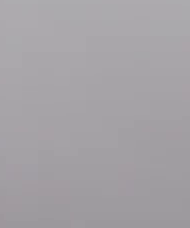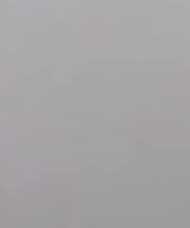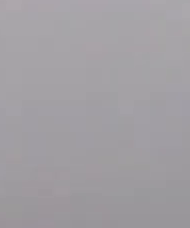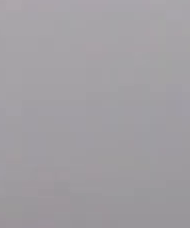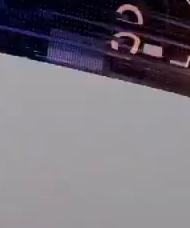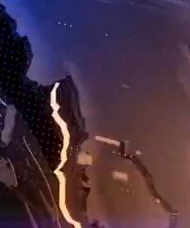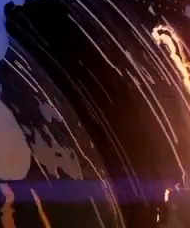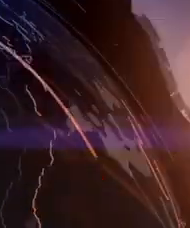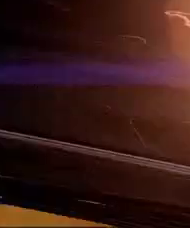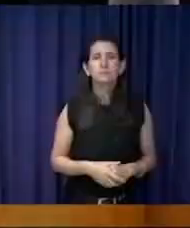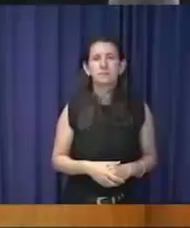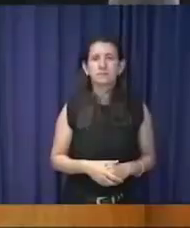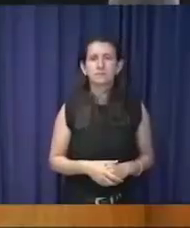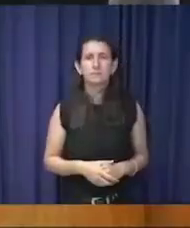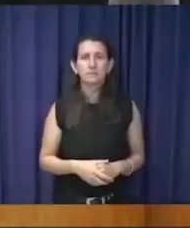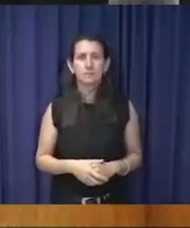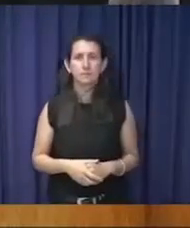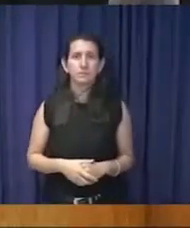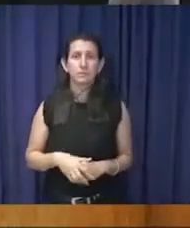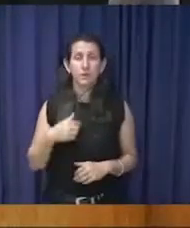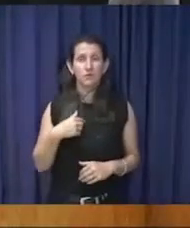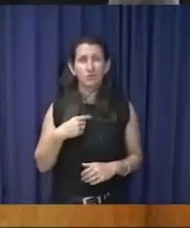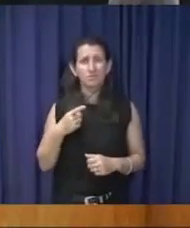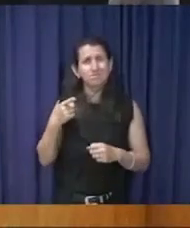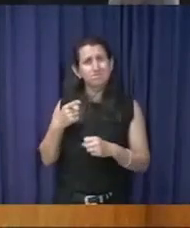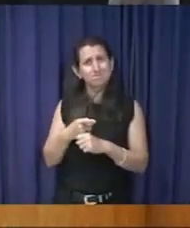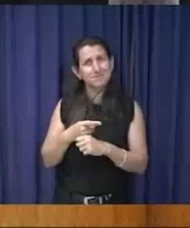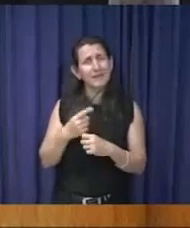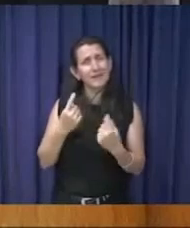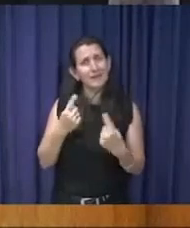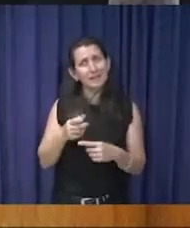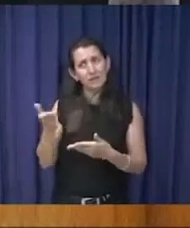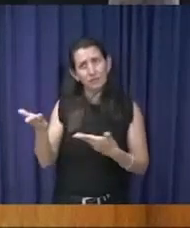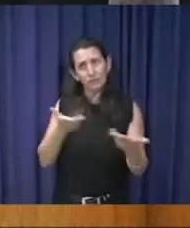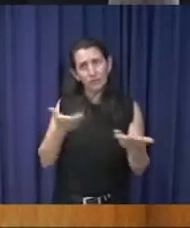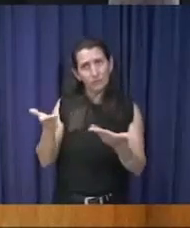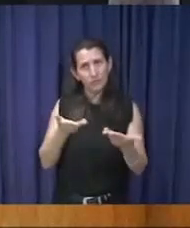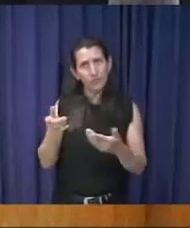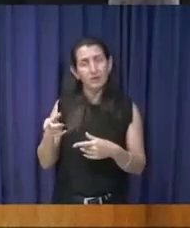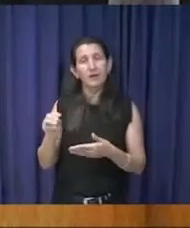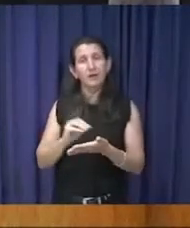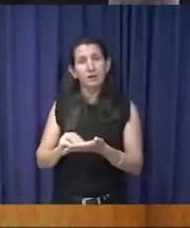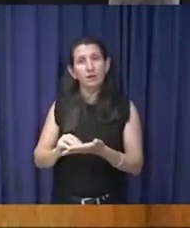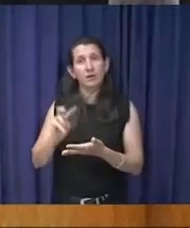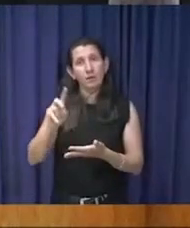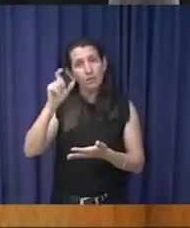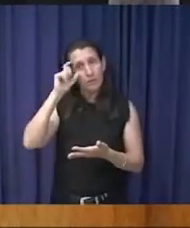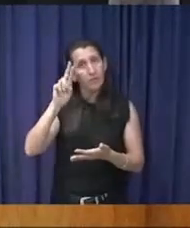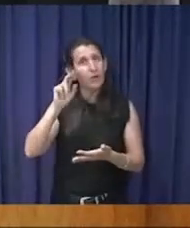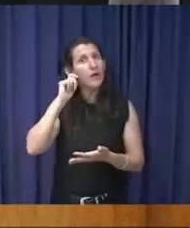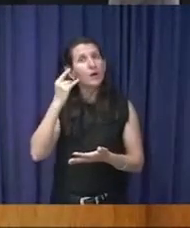Müller por la oposición. Voy a contradecir un poco lo que ha planteado el concejal Berguñán.